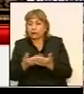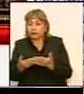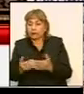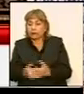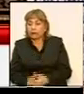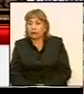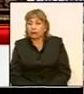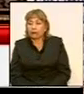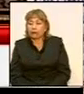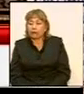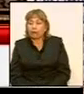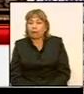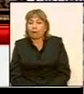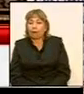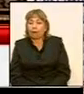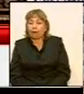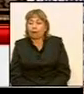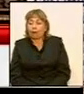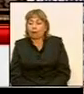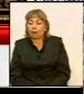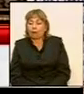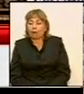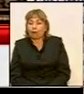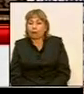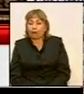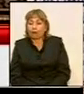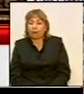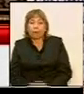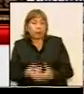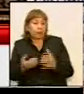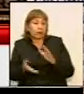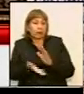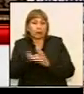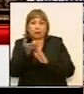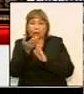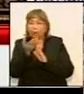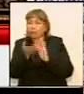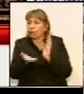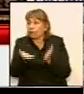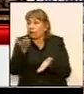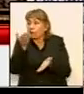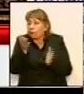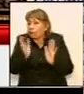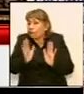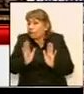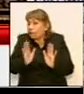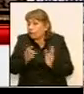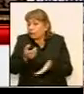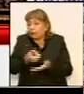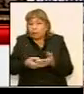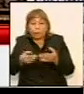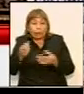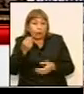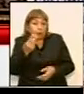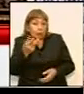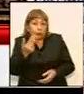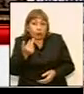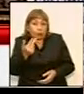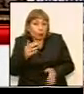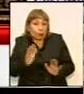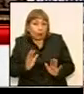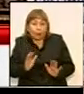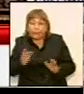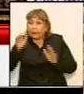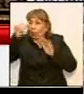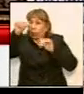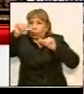una tendencia similar, ¿no? Un alza muy fuerte hacia el 2011, 12 y 13, y de ahí una